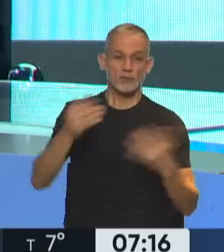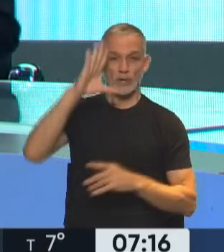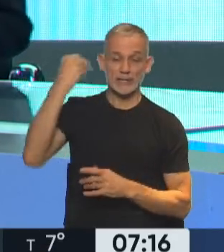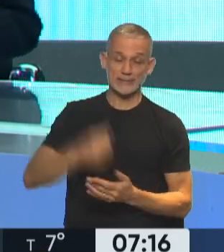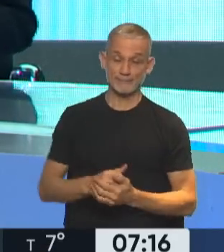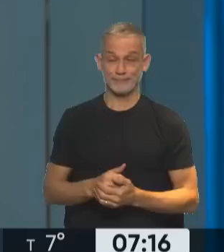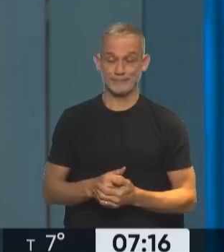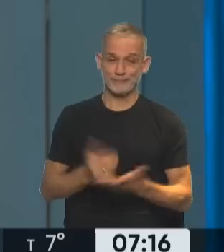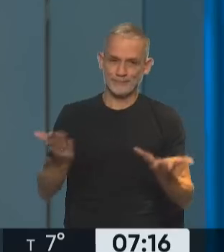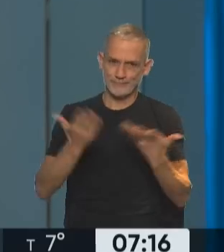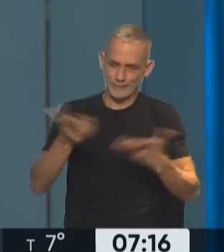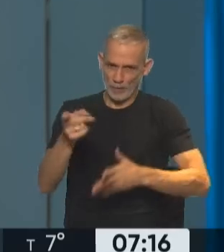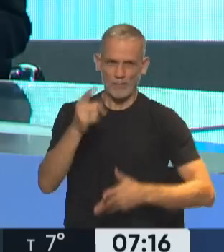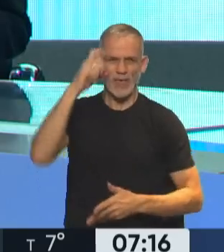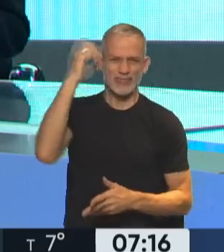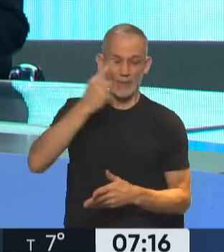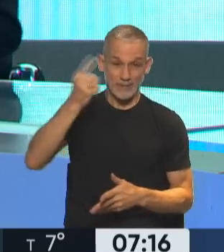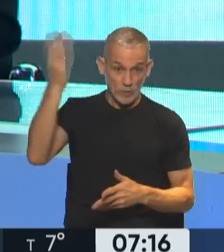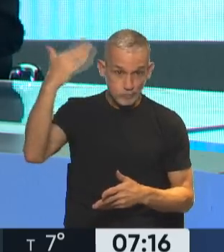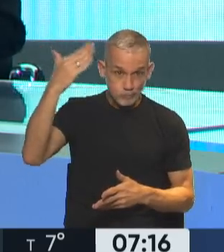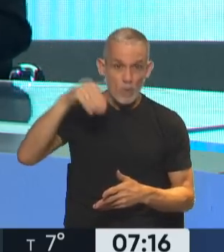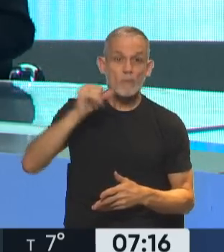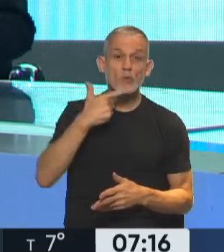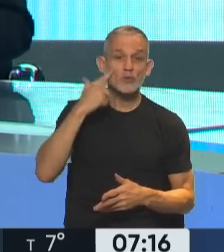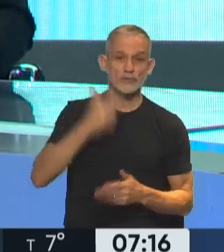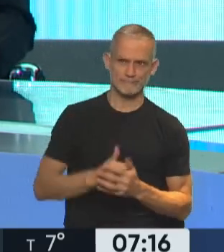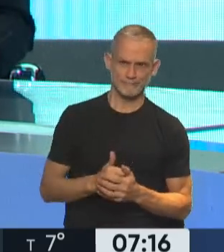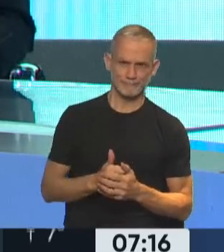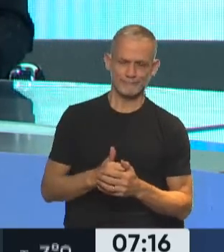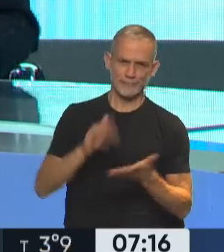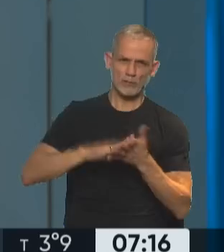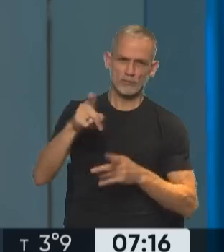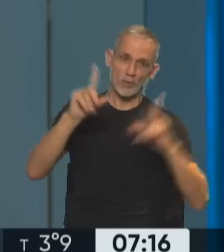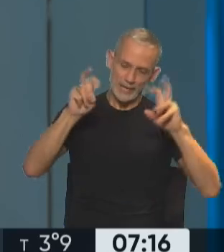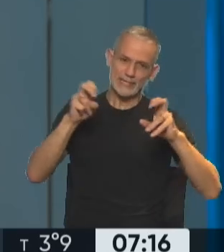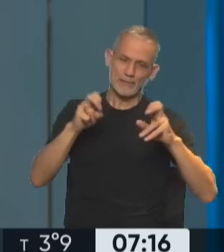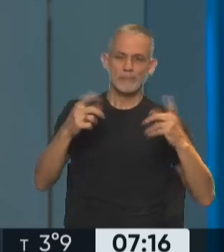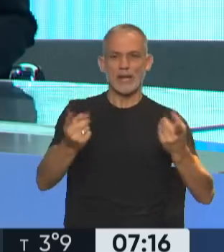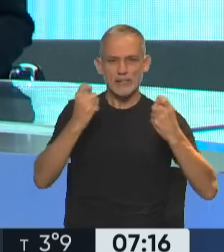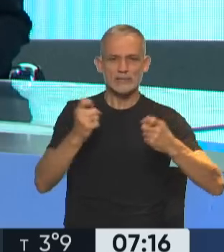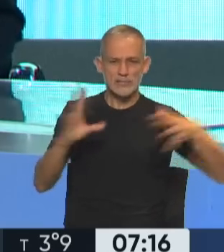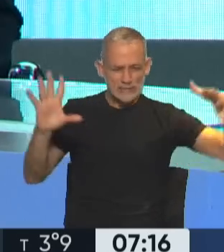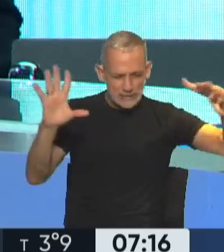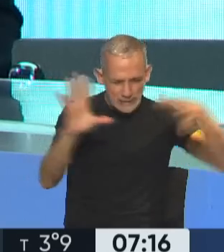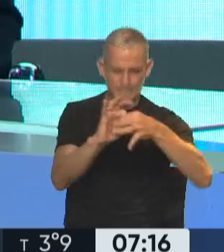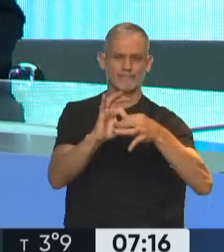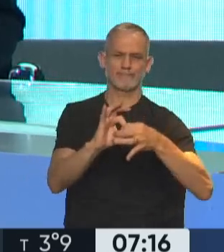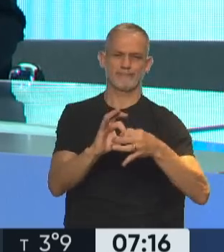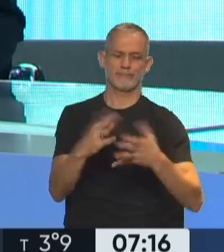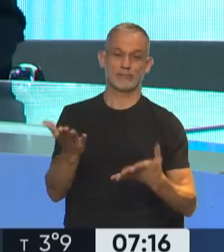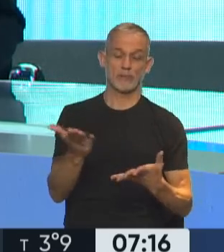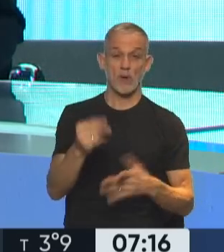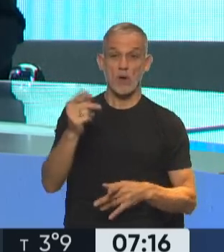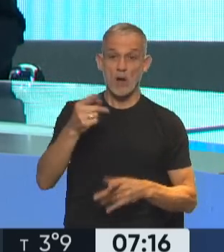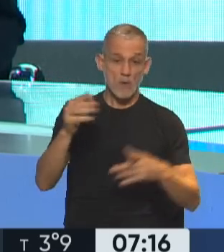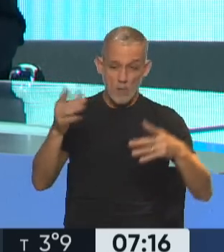Fernández porque prácticamente los 10 minutos de discurso de Musi el sábado apuntaron a eso, a la necesidad de la unidad, y minutos después